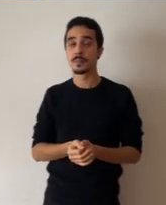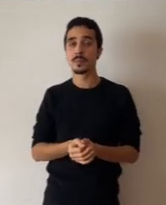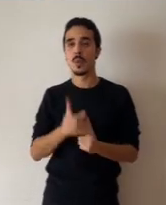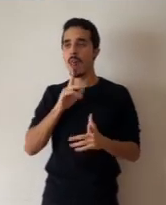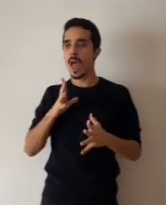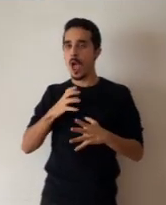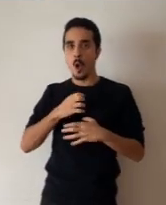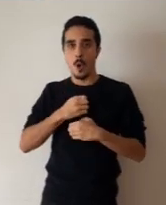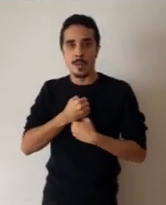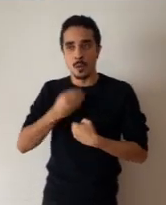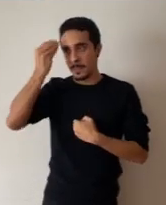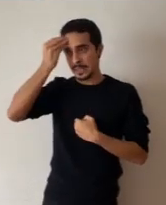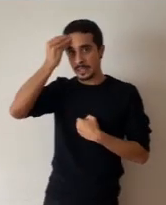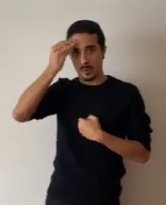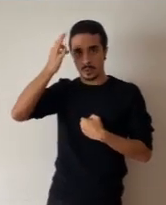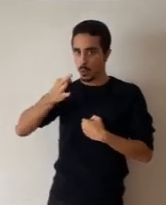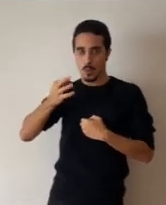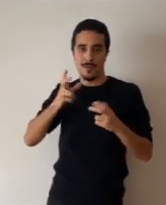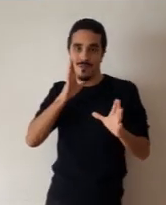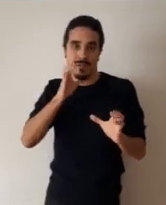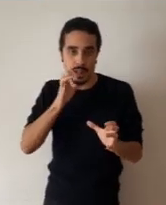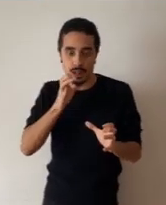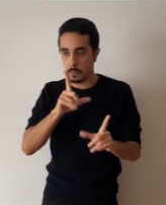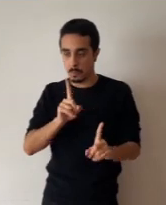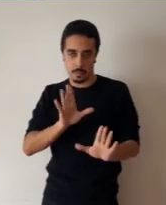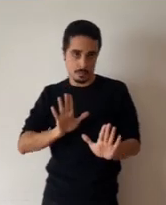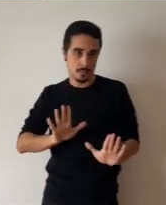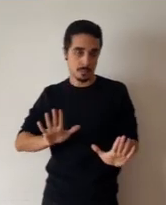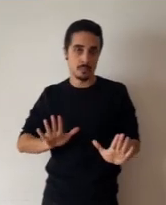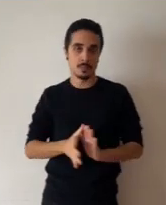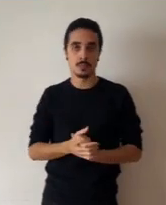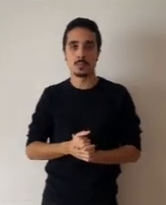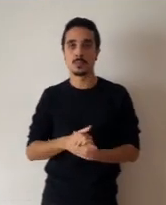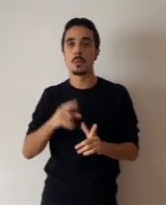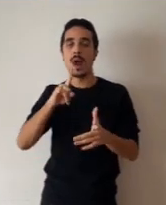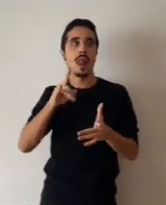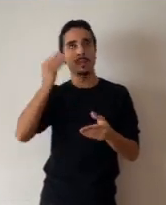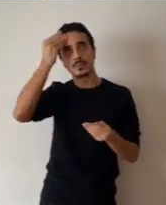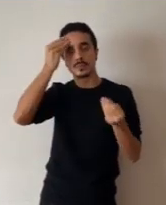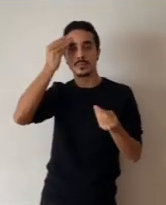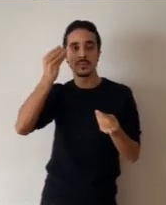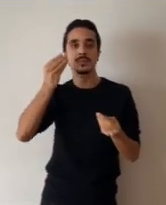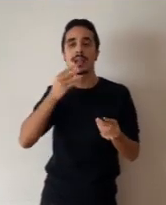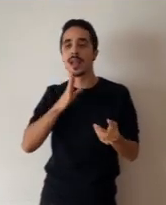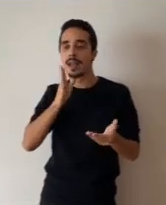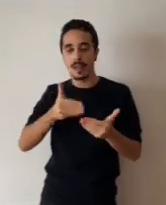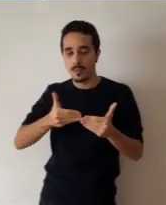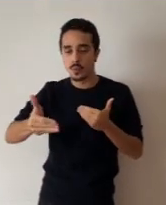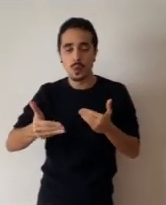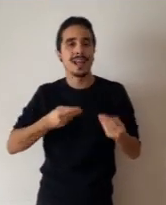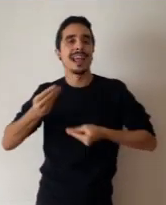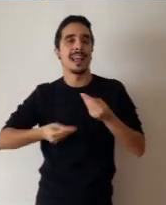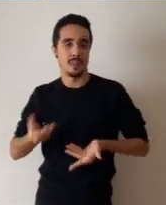no se ha llegado al agobio que se pensó que se podía llegar y ahora es, bueno, pues el planteamiento también es